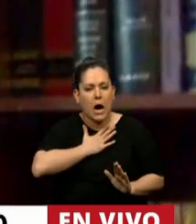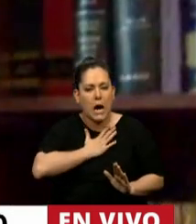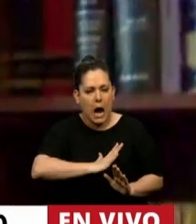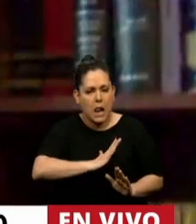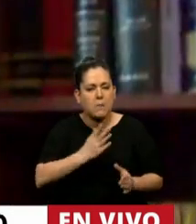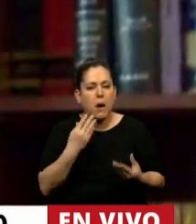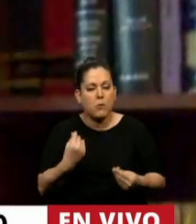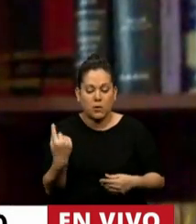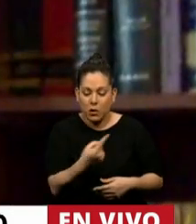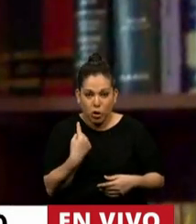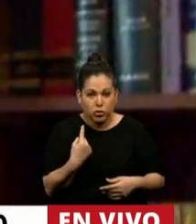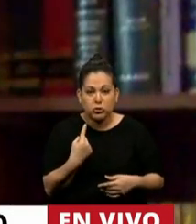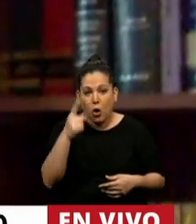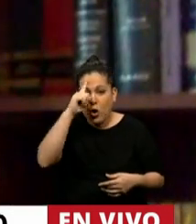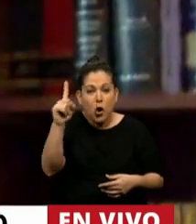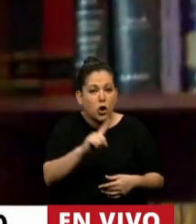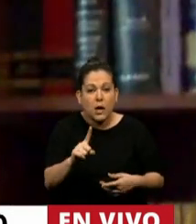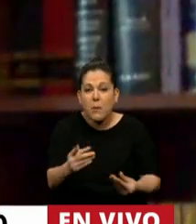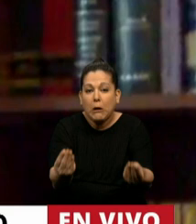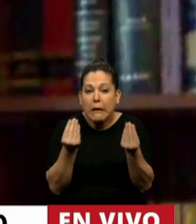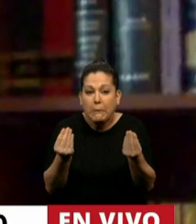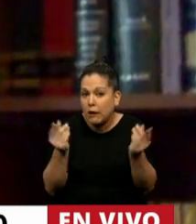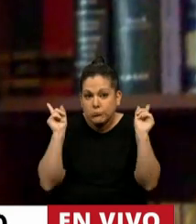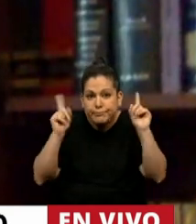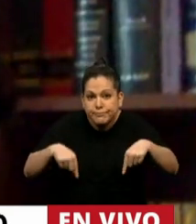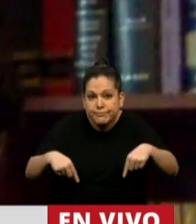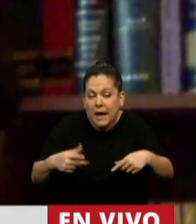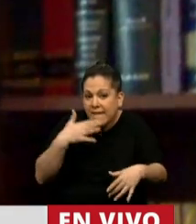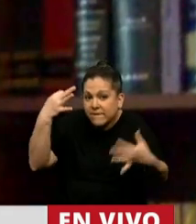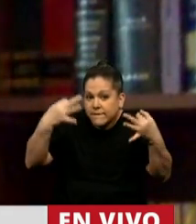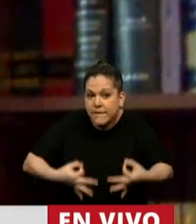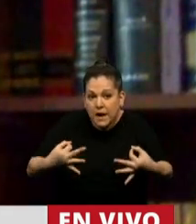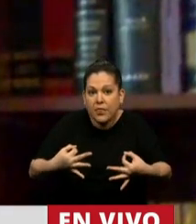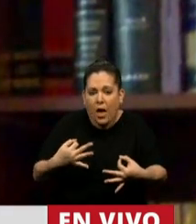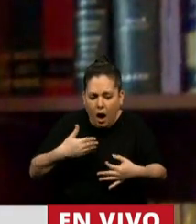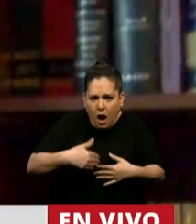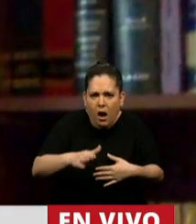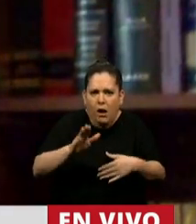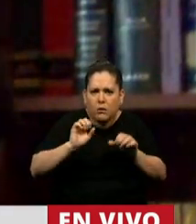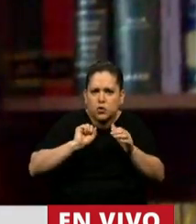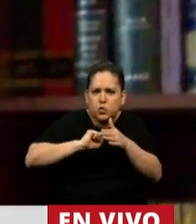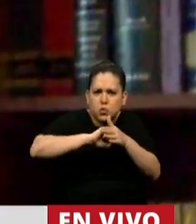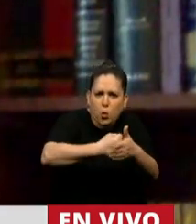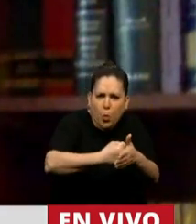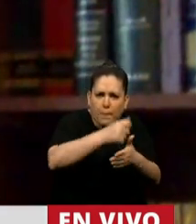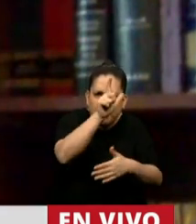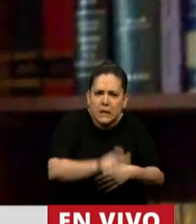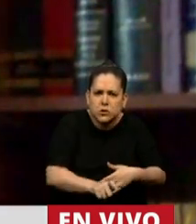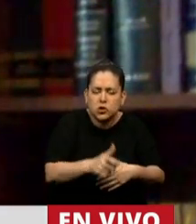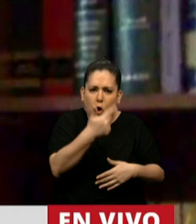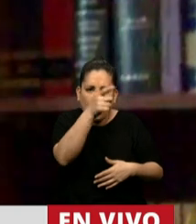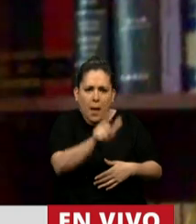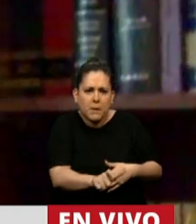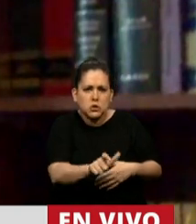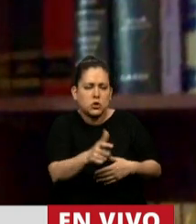porque muchos de nosotros no sabemos lo que ha sucedido y honestamente proceder a una suspensión H facto de